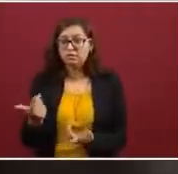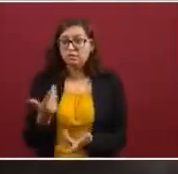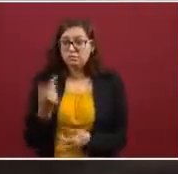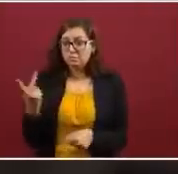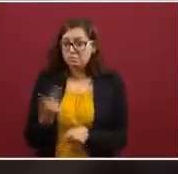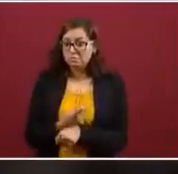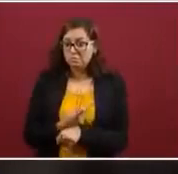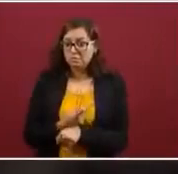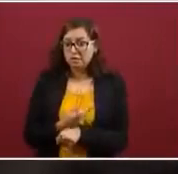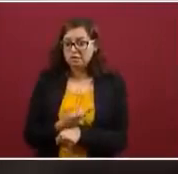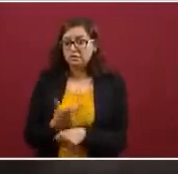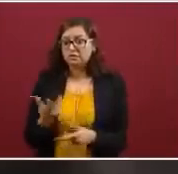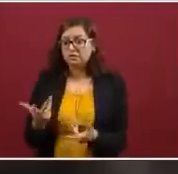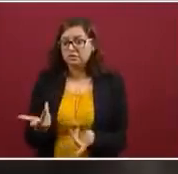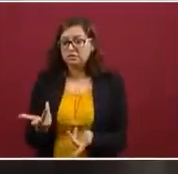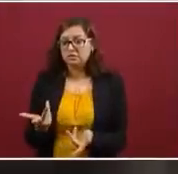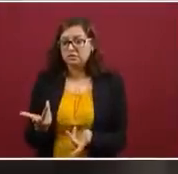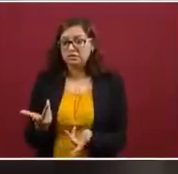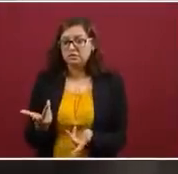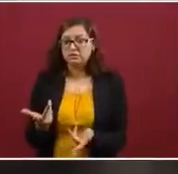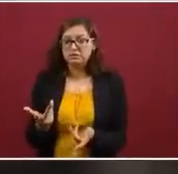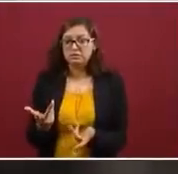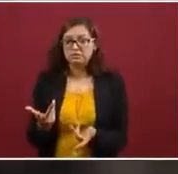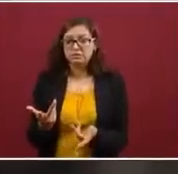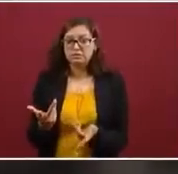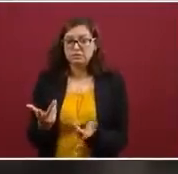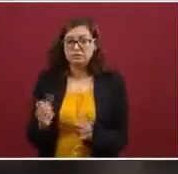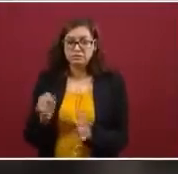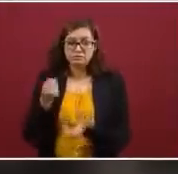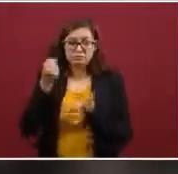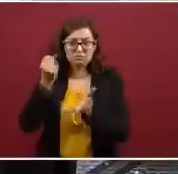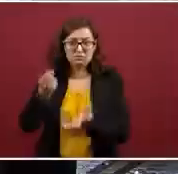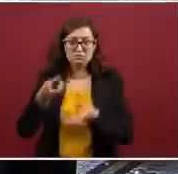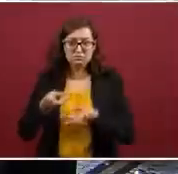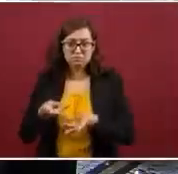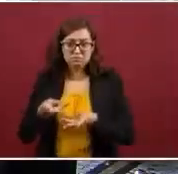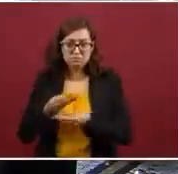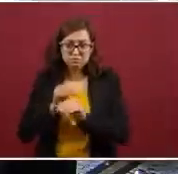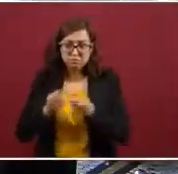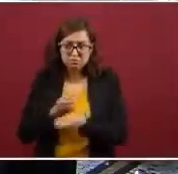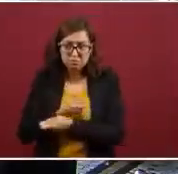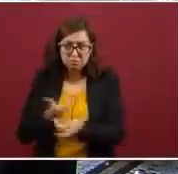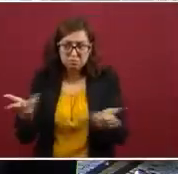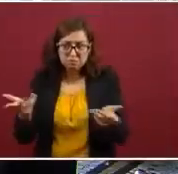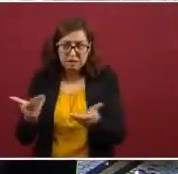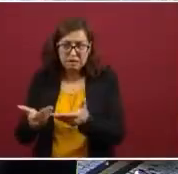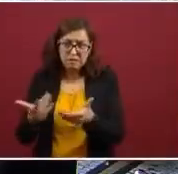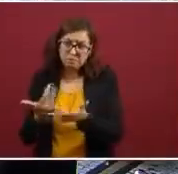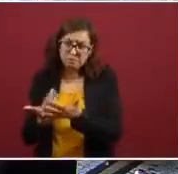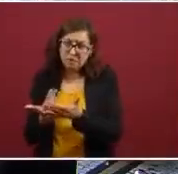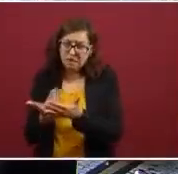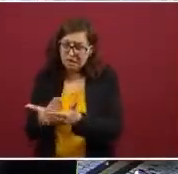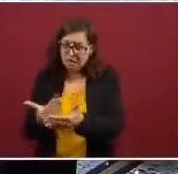retrasado precisamente la dispersión de los recursos. Gracias. Bueno, no